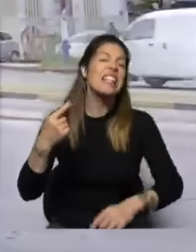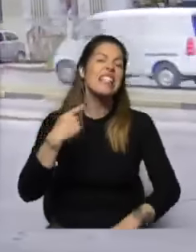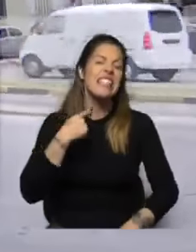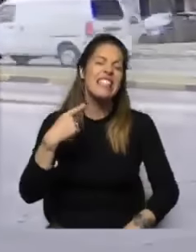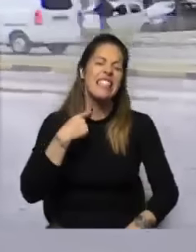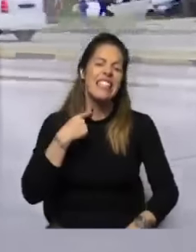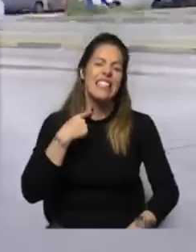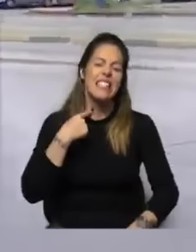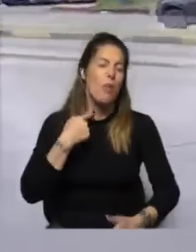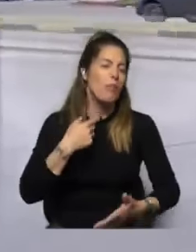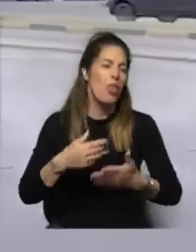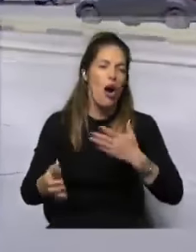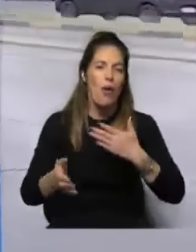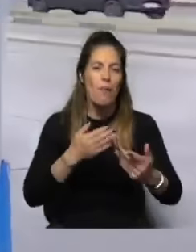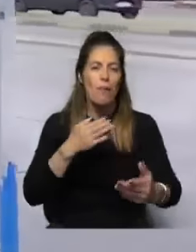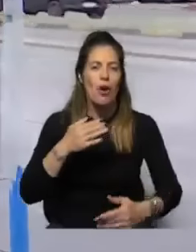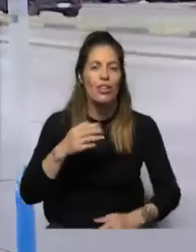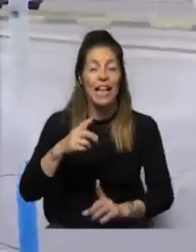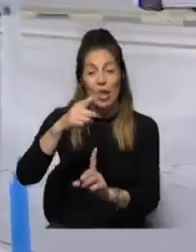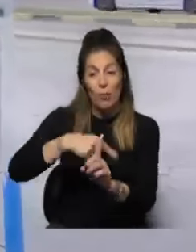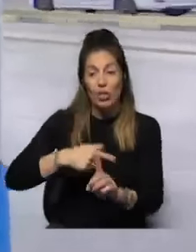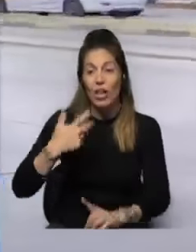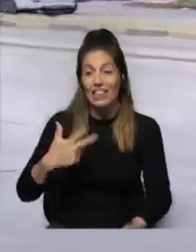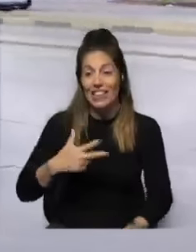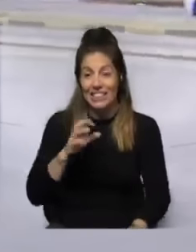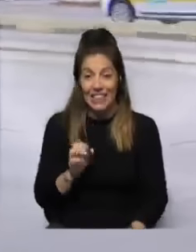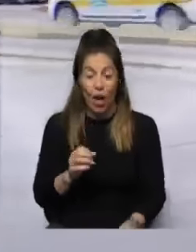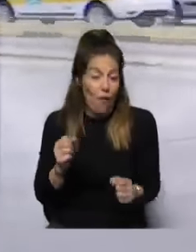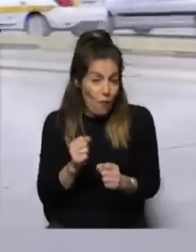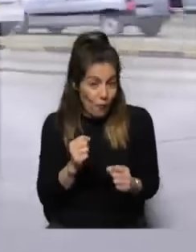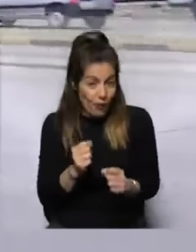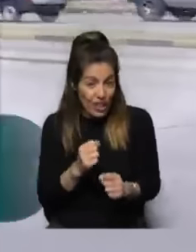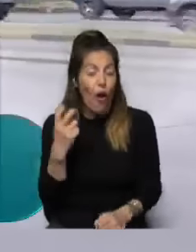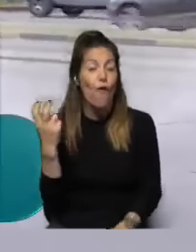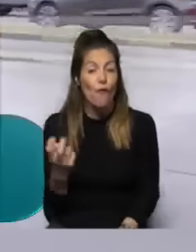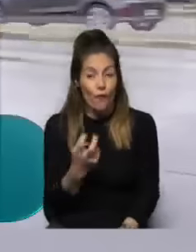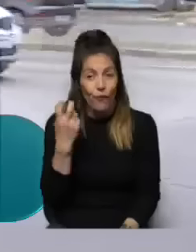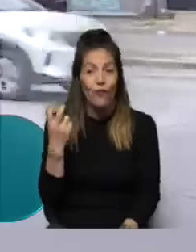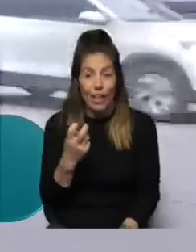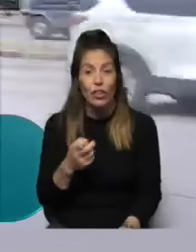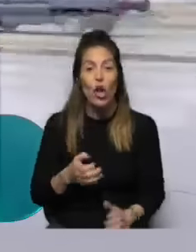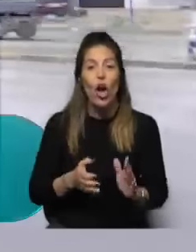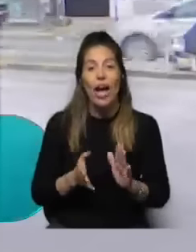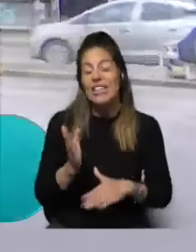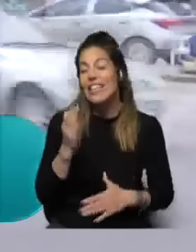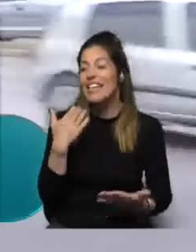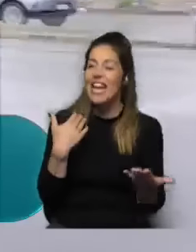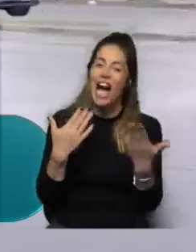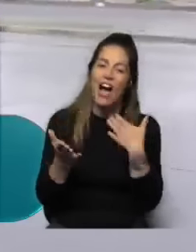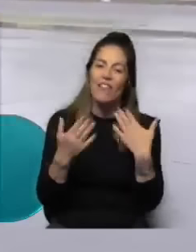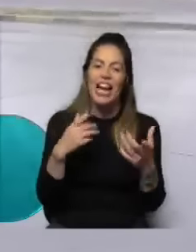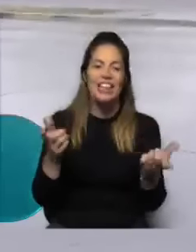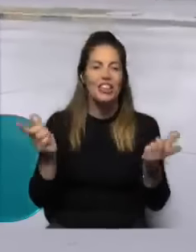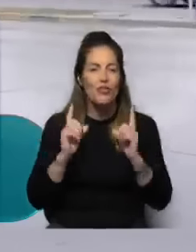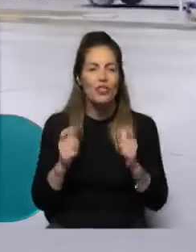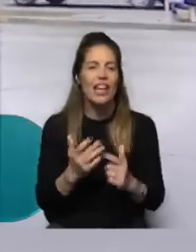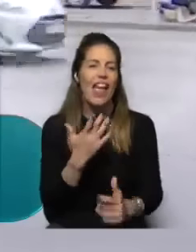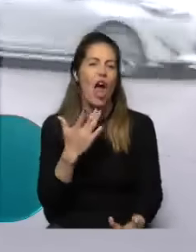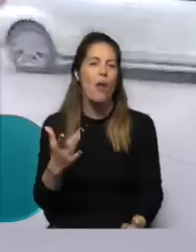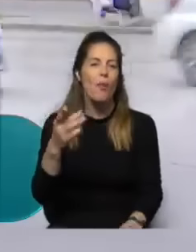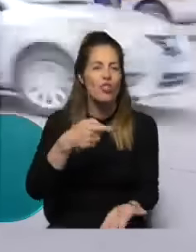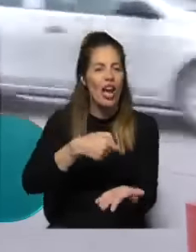igual tenemos una temperatura de 13 grados, está algo fresco, hay algo de viento, da para salir, da para conversar, para disfrutar de esta hermosa